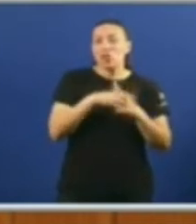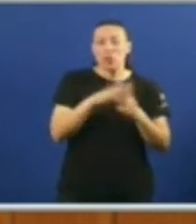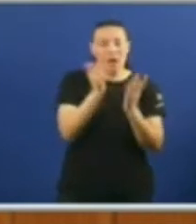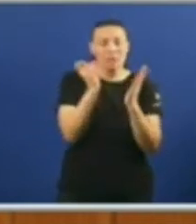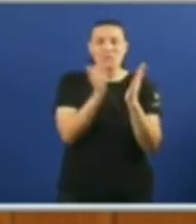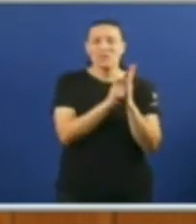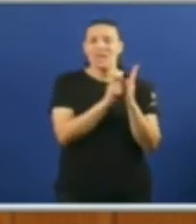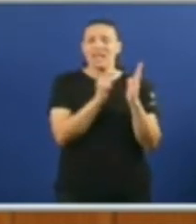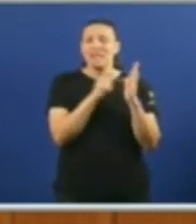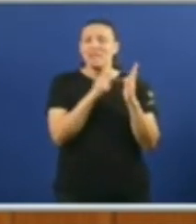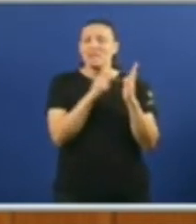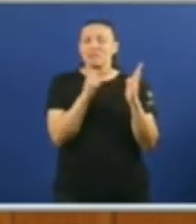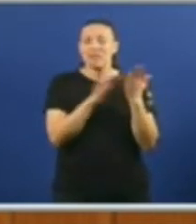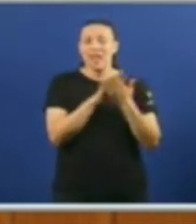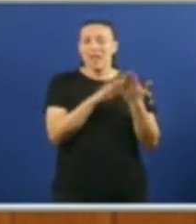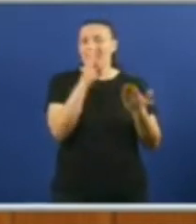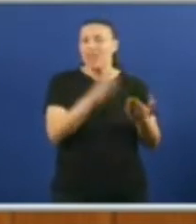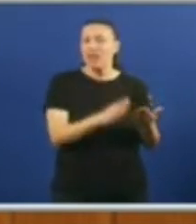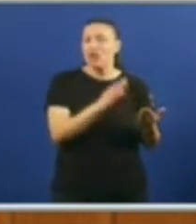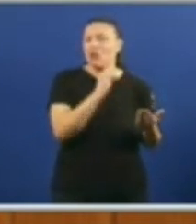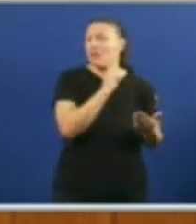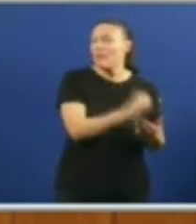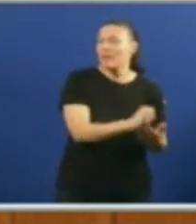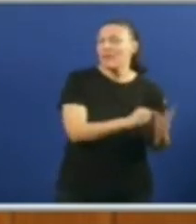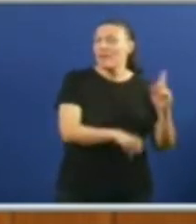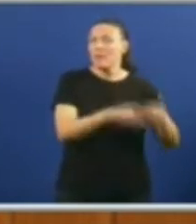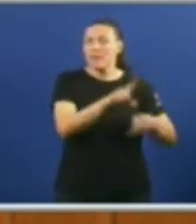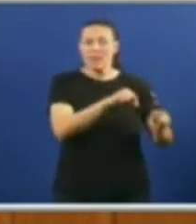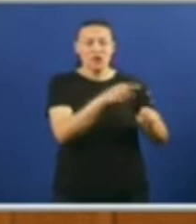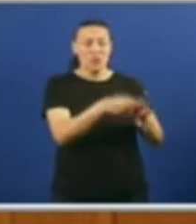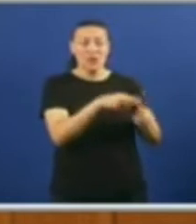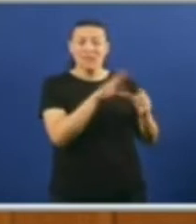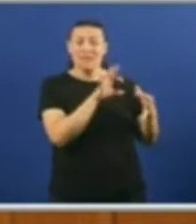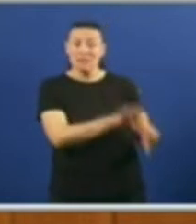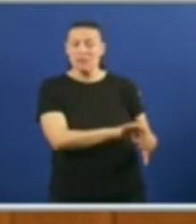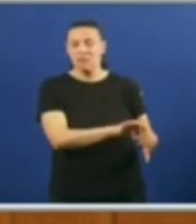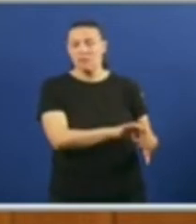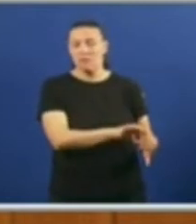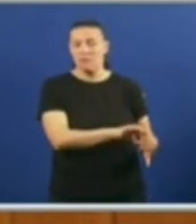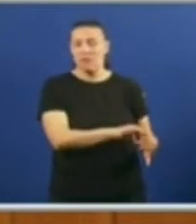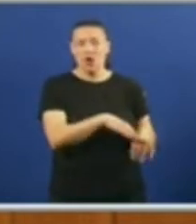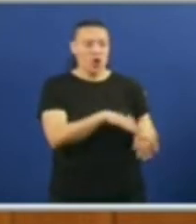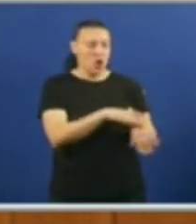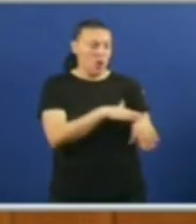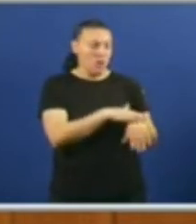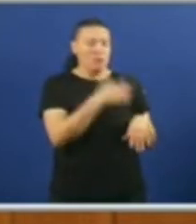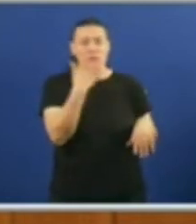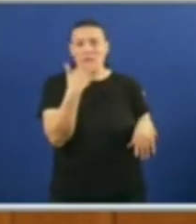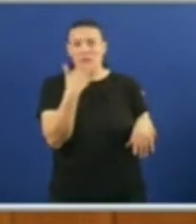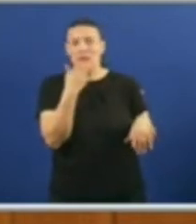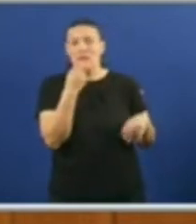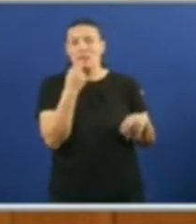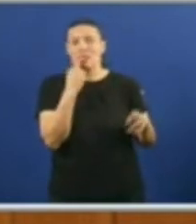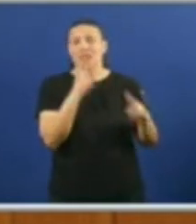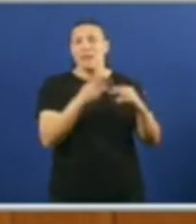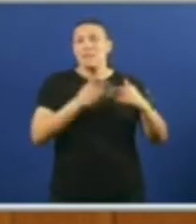da factura que depende directamente das decisións políticas que adoptan os gobernos de turno, como son as